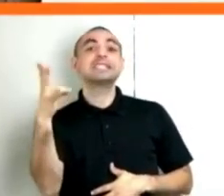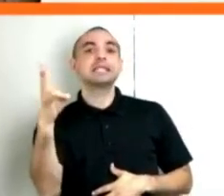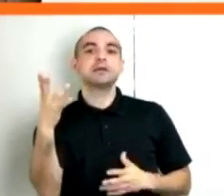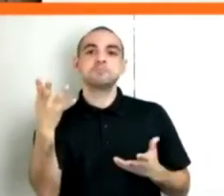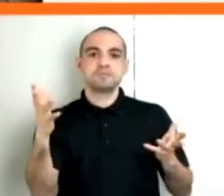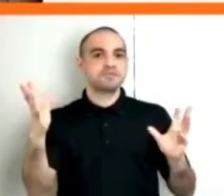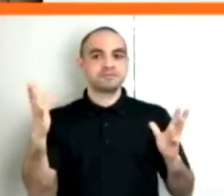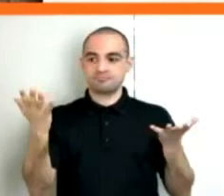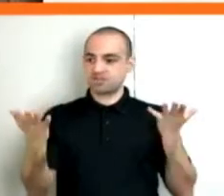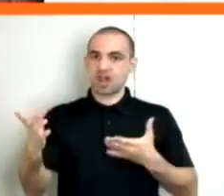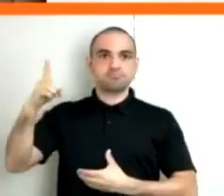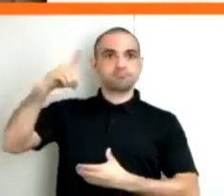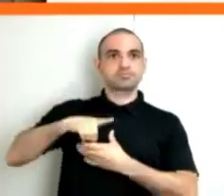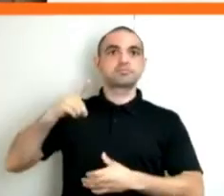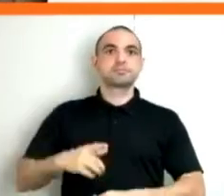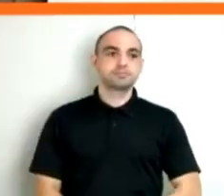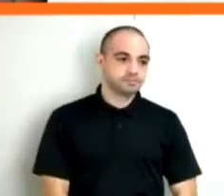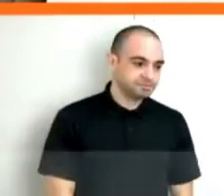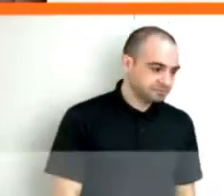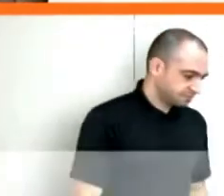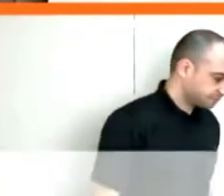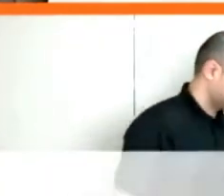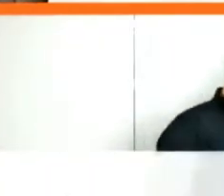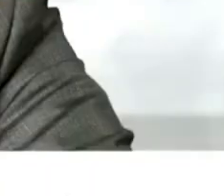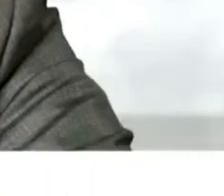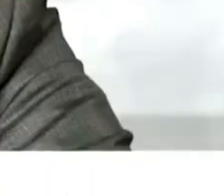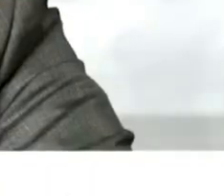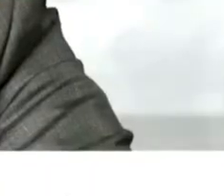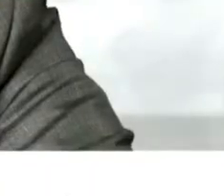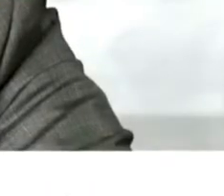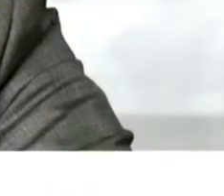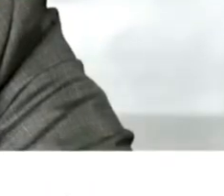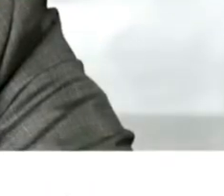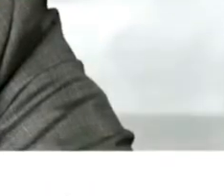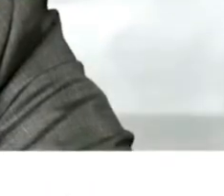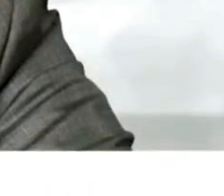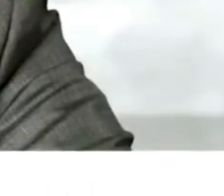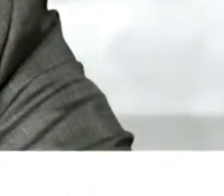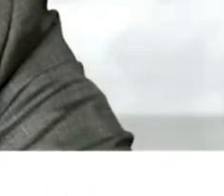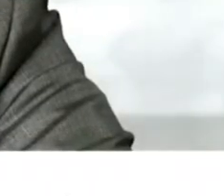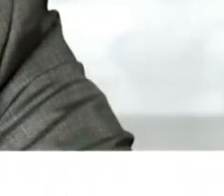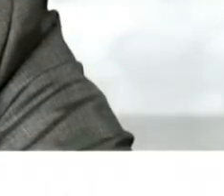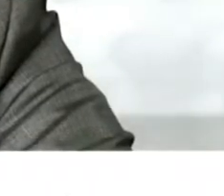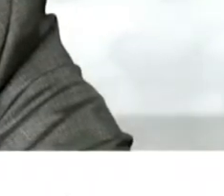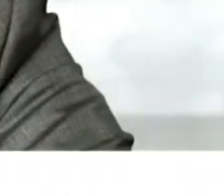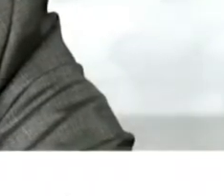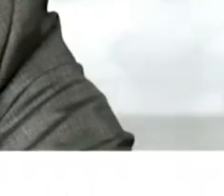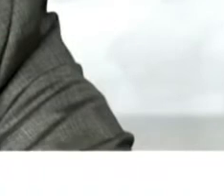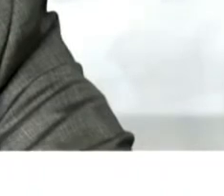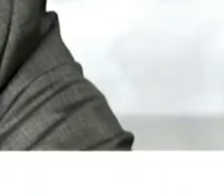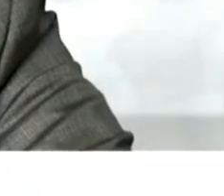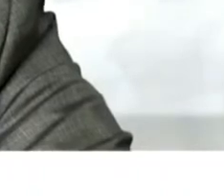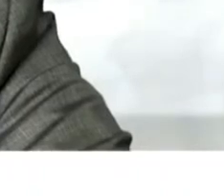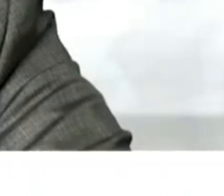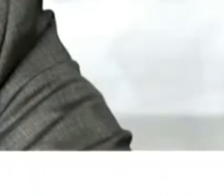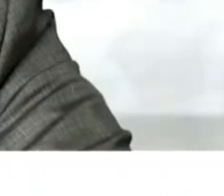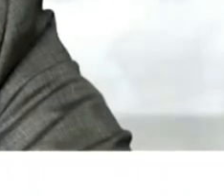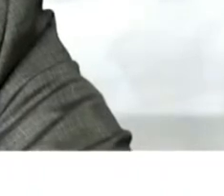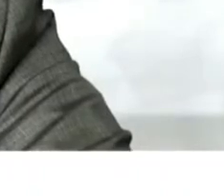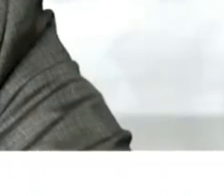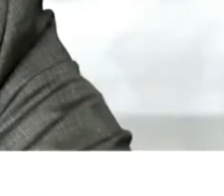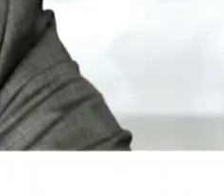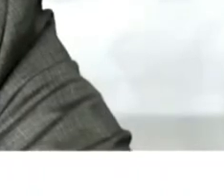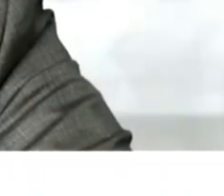Bien, así que ya establecimos Que lo que tiene que ver con el depósito